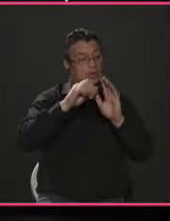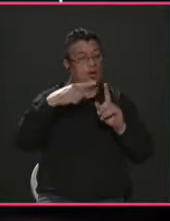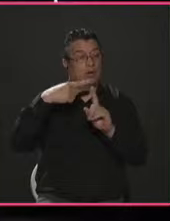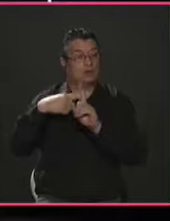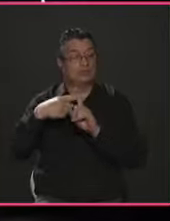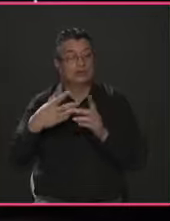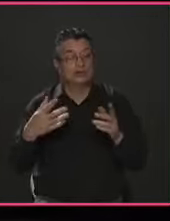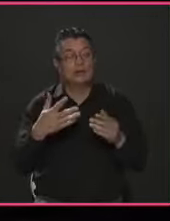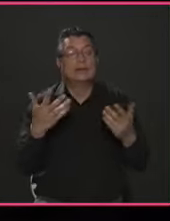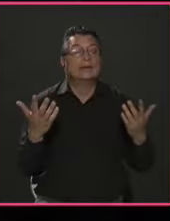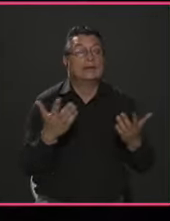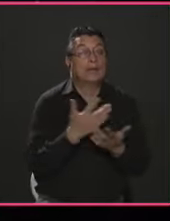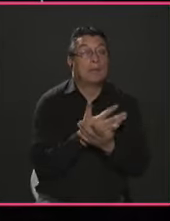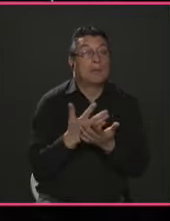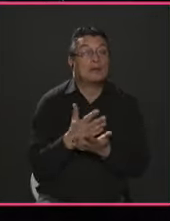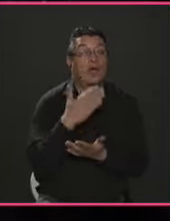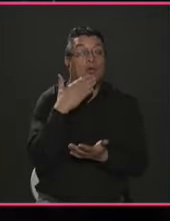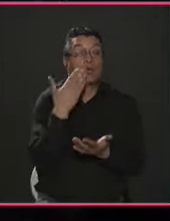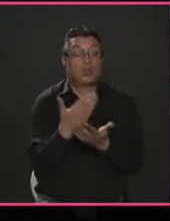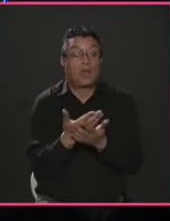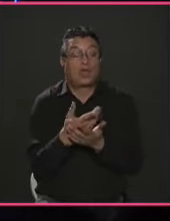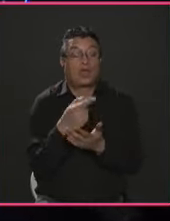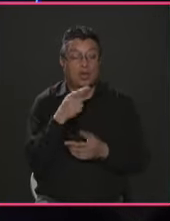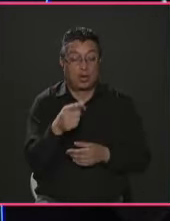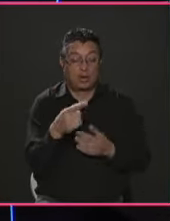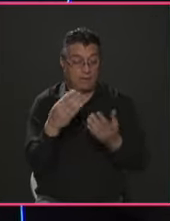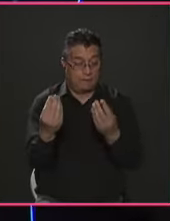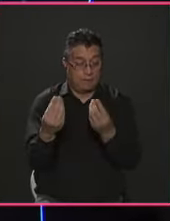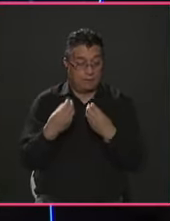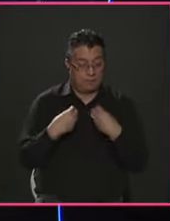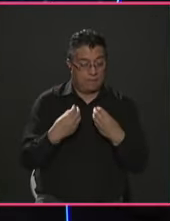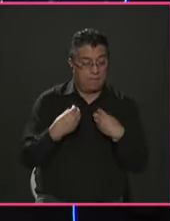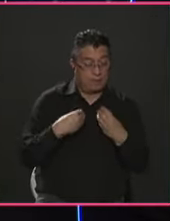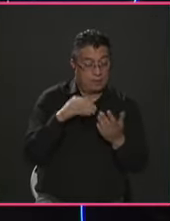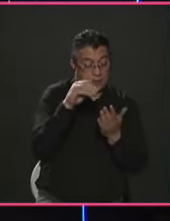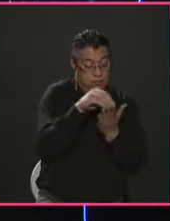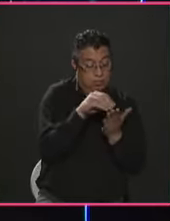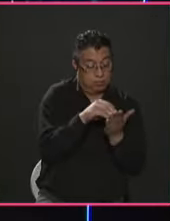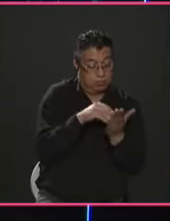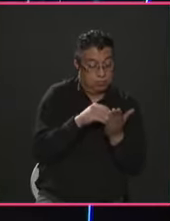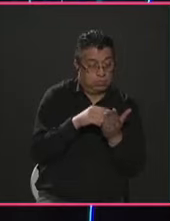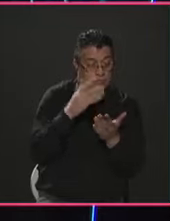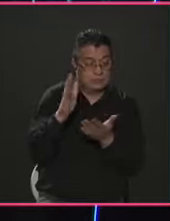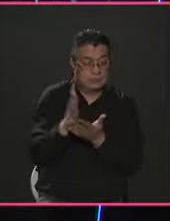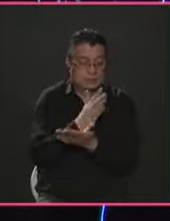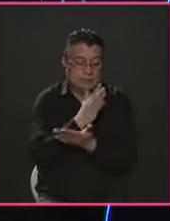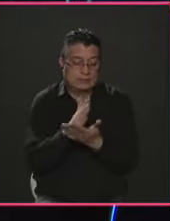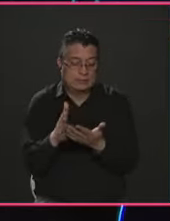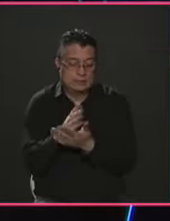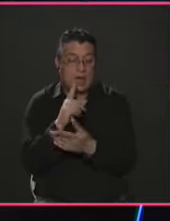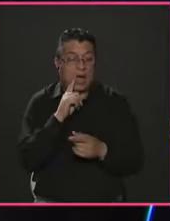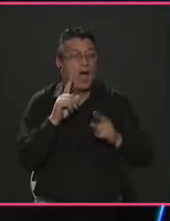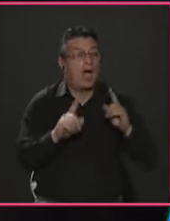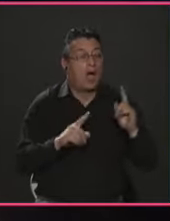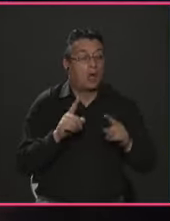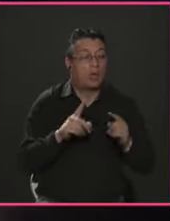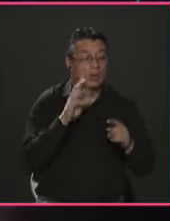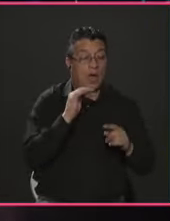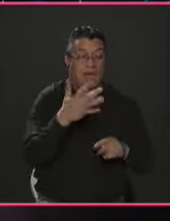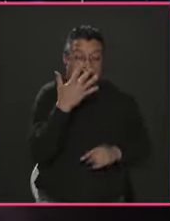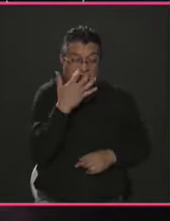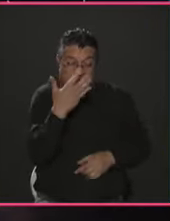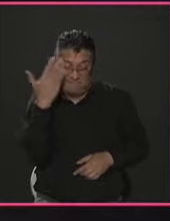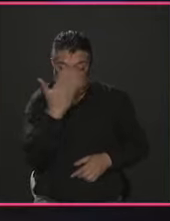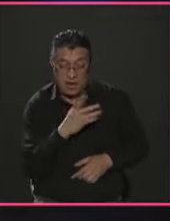sesgos Qué pasa cuando el el lorito se alimenta de datos que están sesgados por naturaleza y no me mal entiendan no es que haya mala